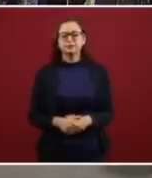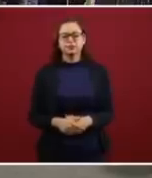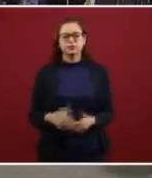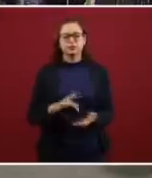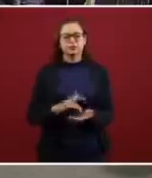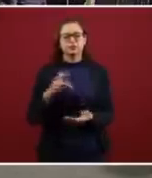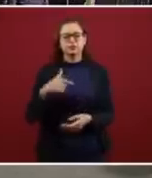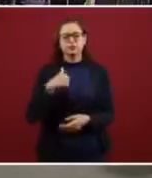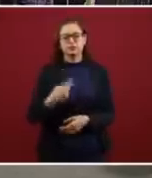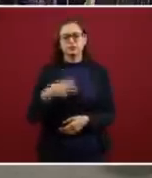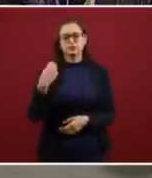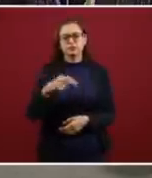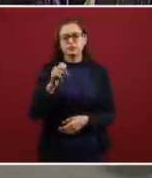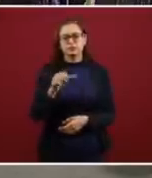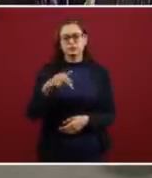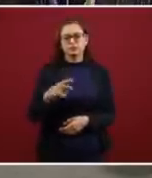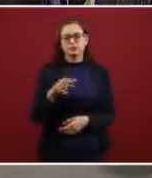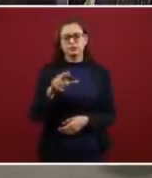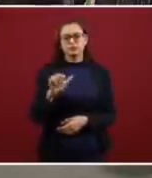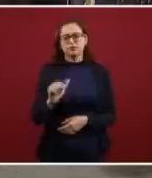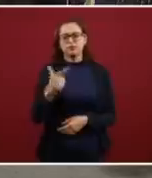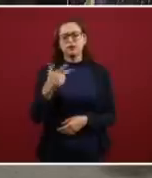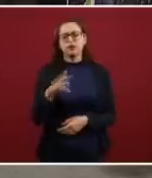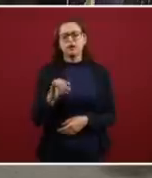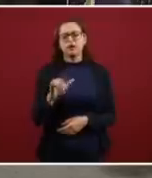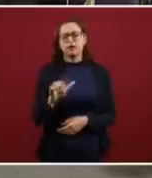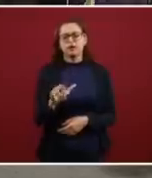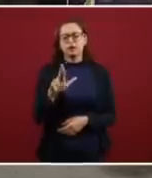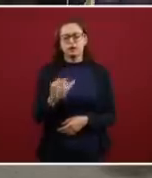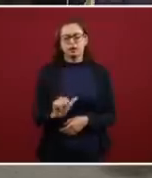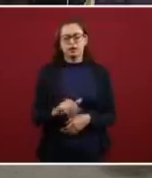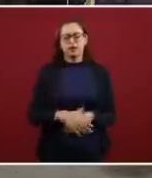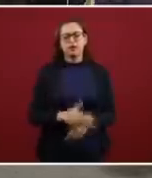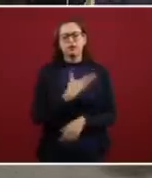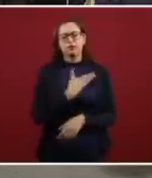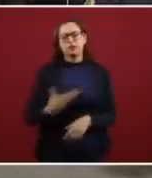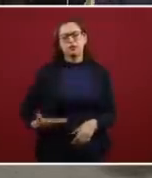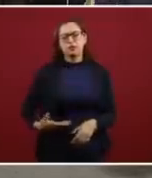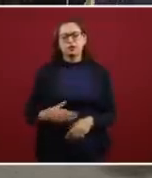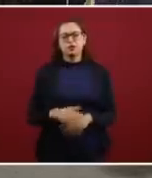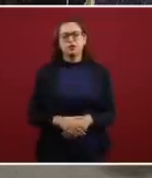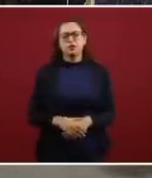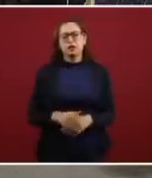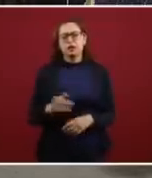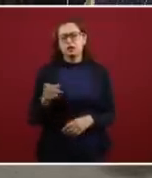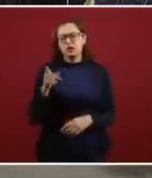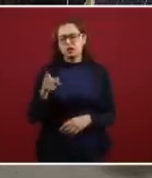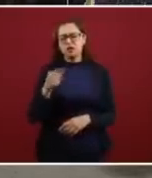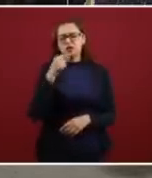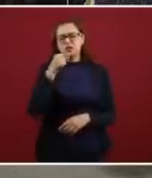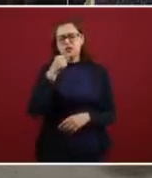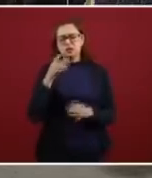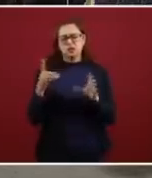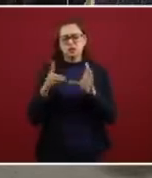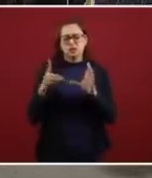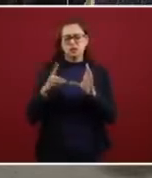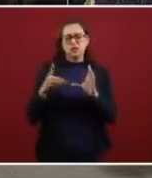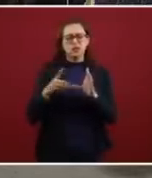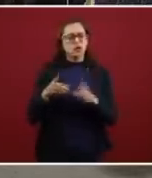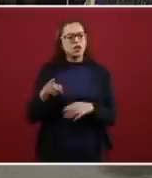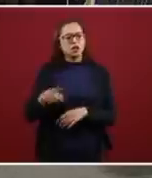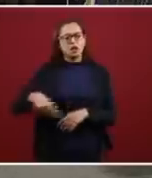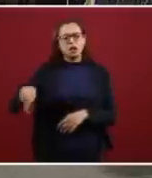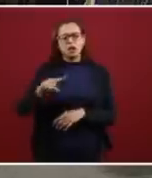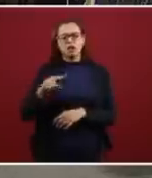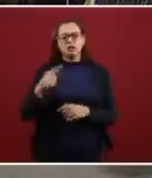Sandra Aguilera, de Grupo Larsa Comunicaciones. Señor presidente, estuvieron aquí presentes los niños de la CAED, como usted bien lo sabe,